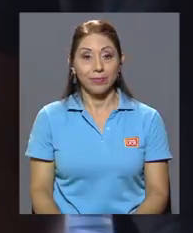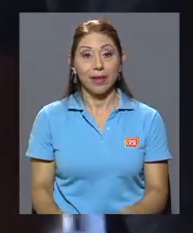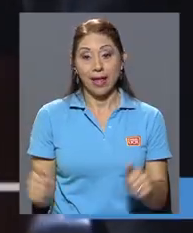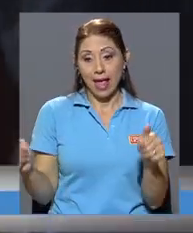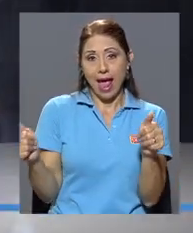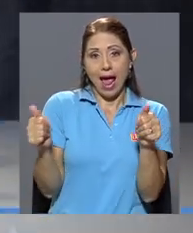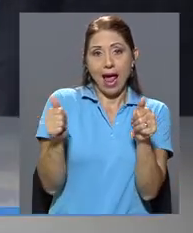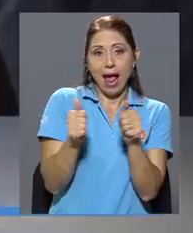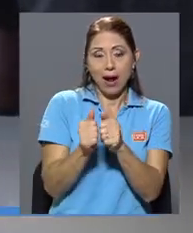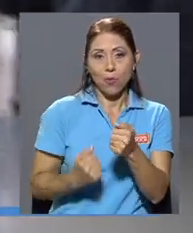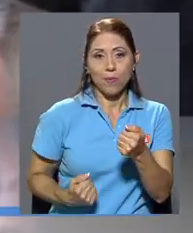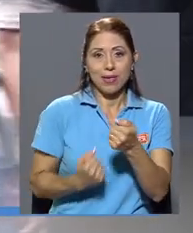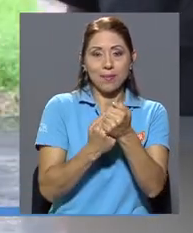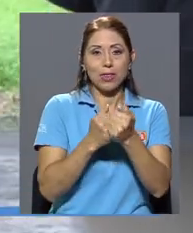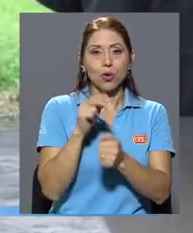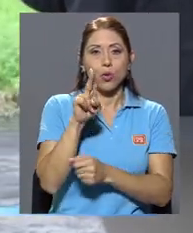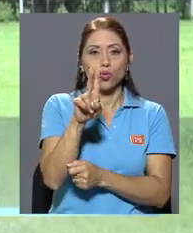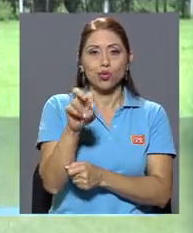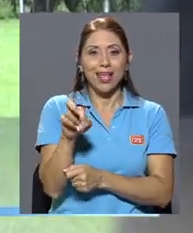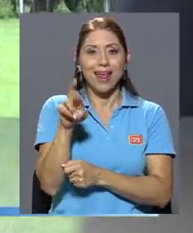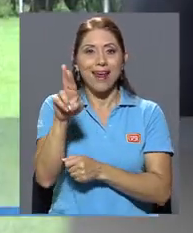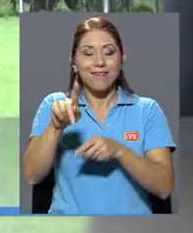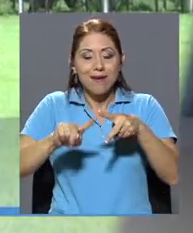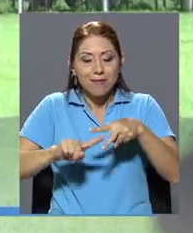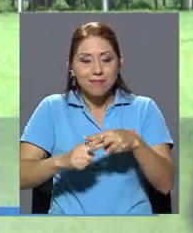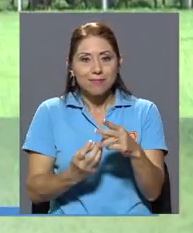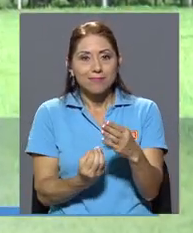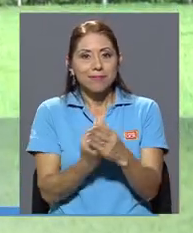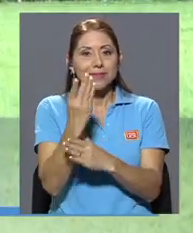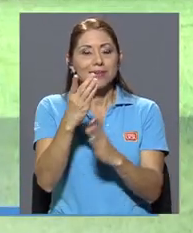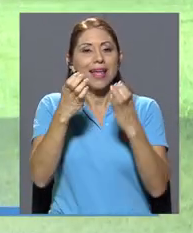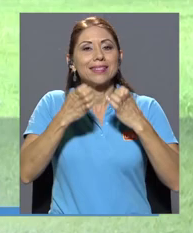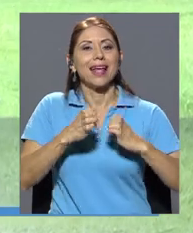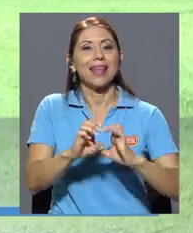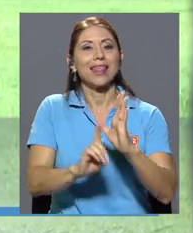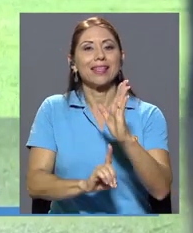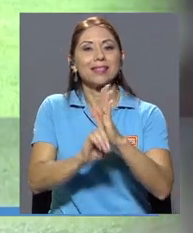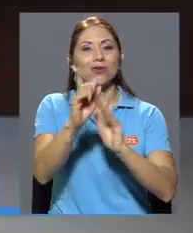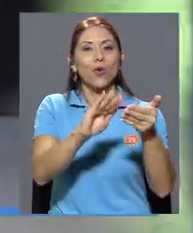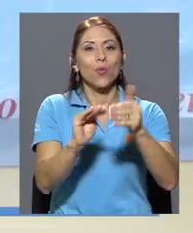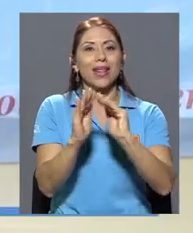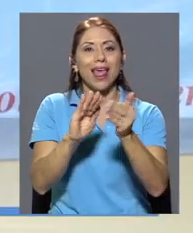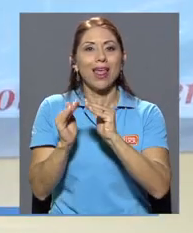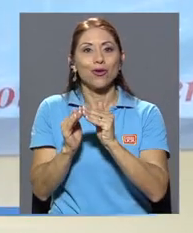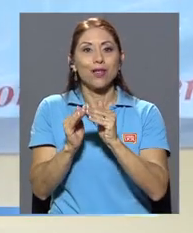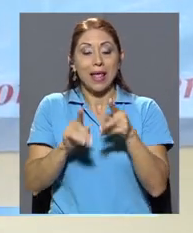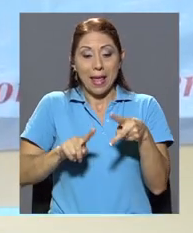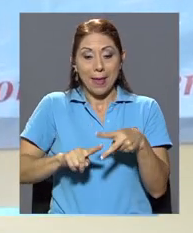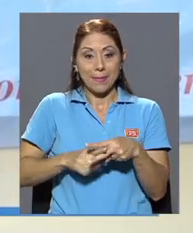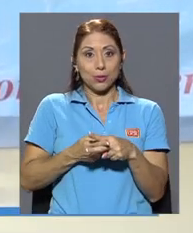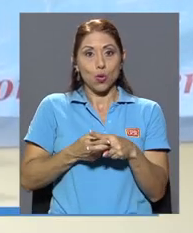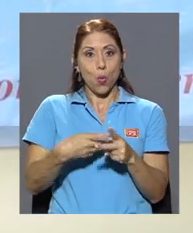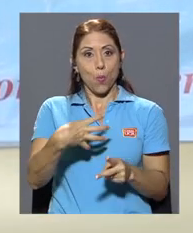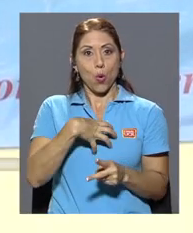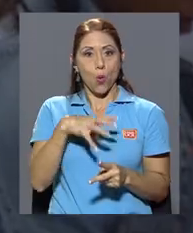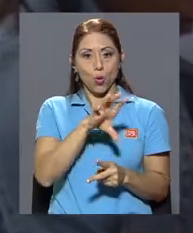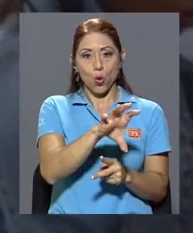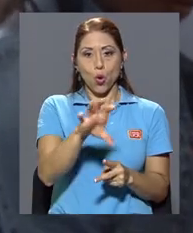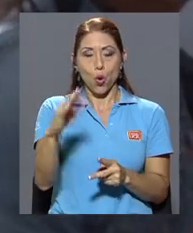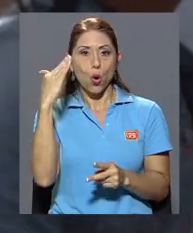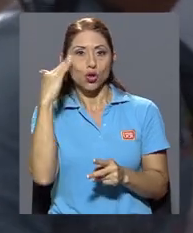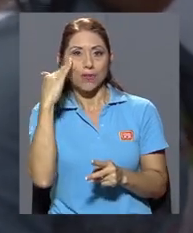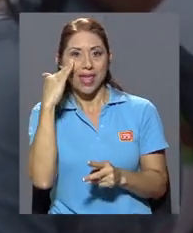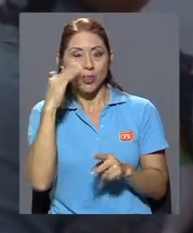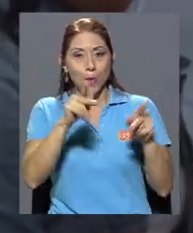Con el acompañamiento de la UCR, nace una estrategia de desarrollo comunitario gestada desde el propio conocimiento de los pobladores